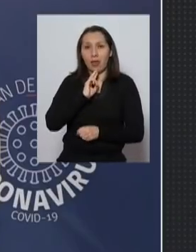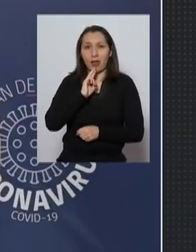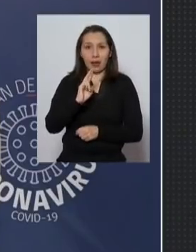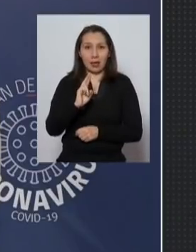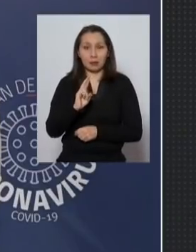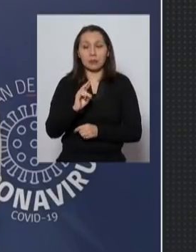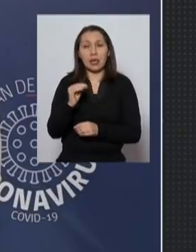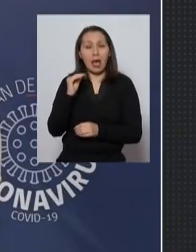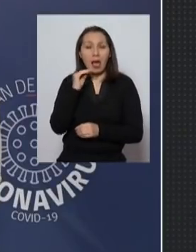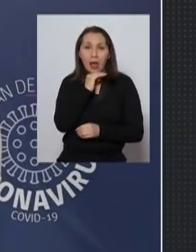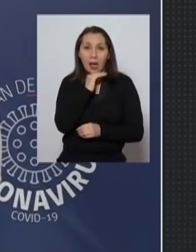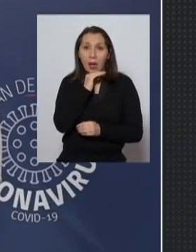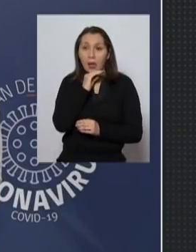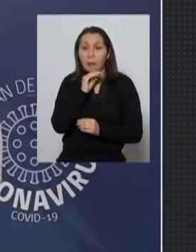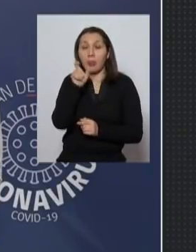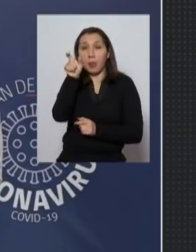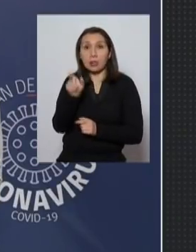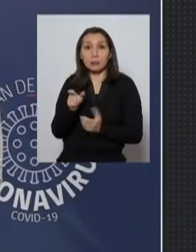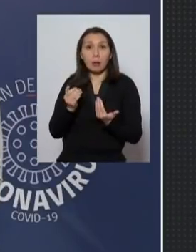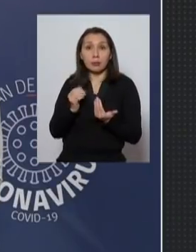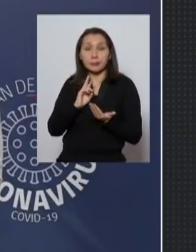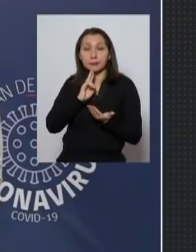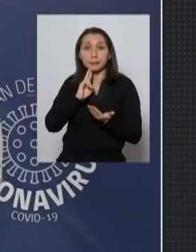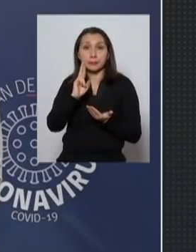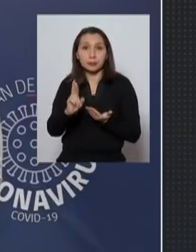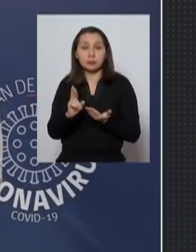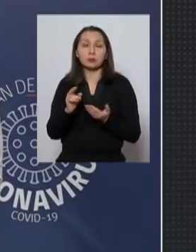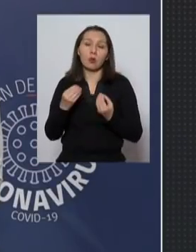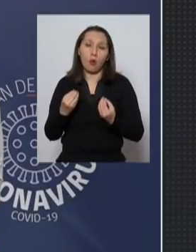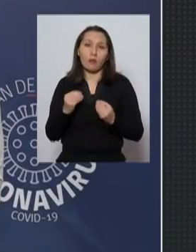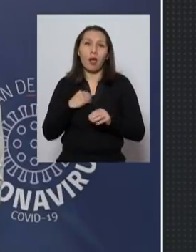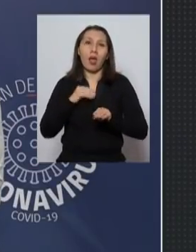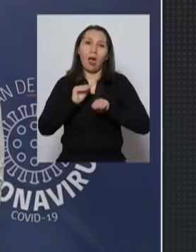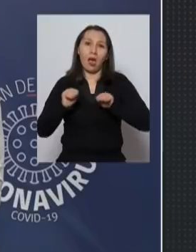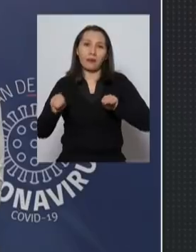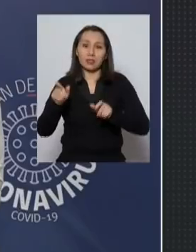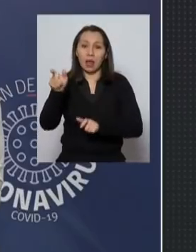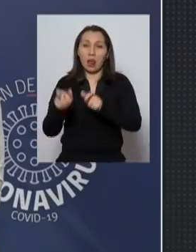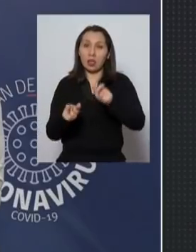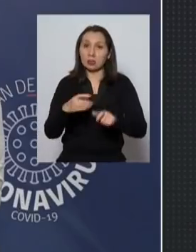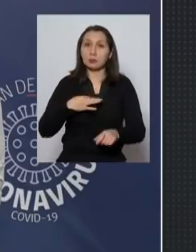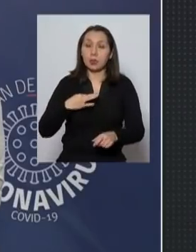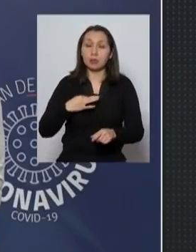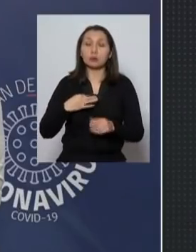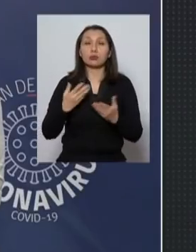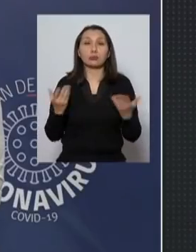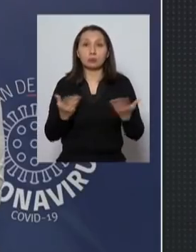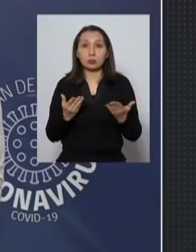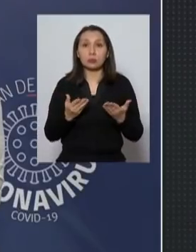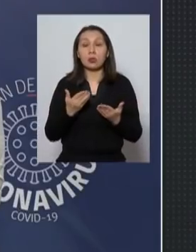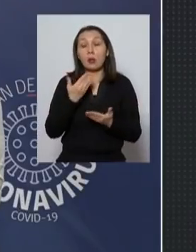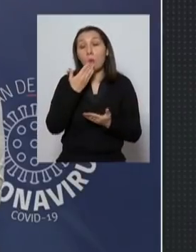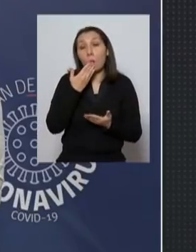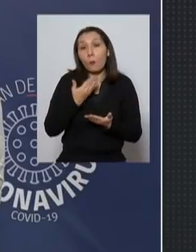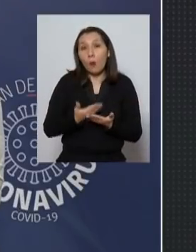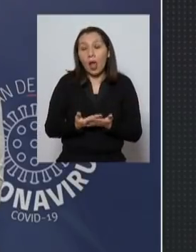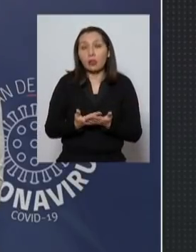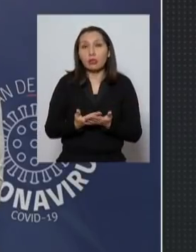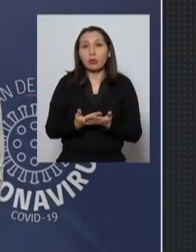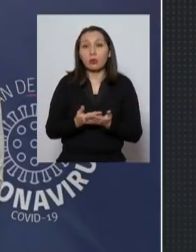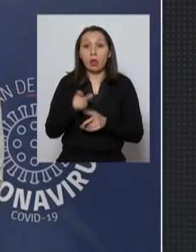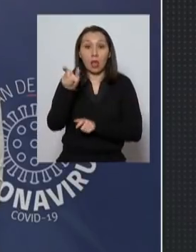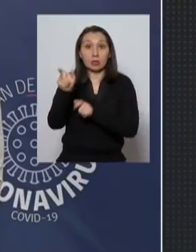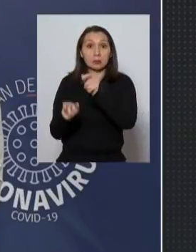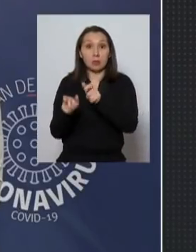respuesta oportuna y obviamente hacemos el llamado a la ciudadanía a que desde el minuto en que